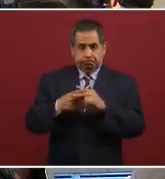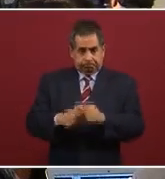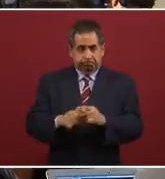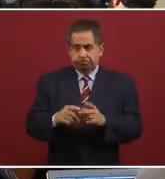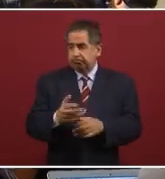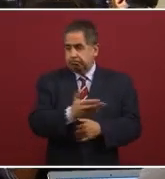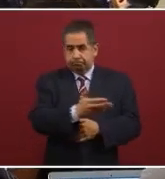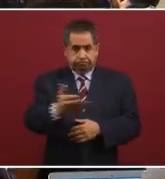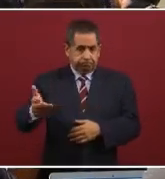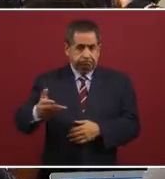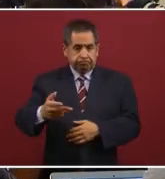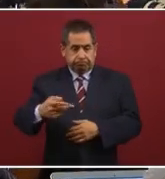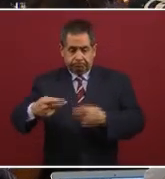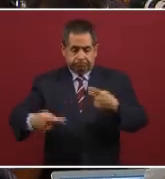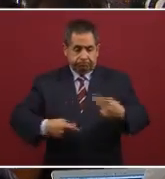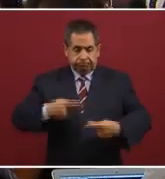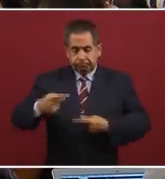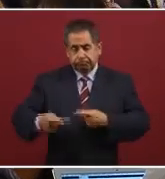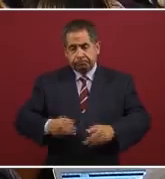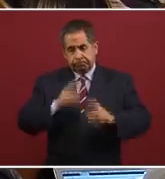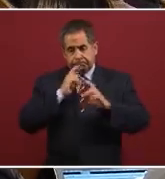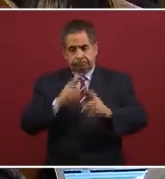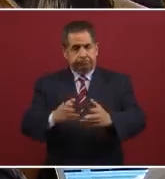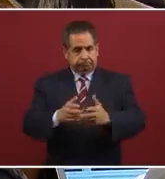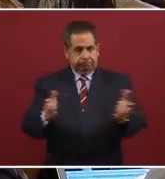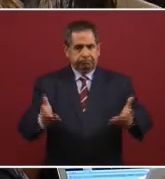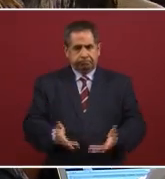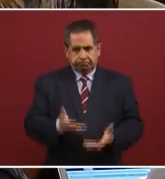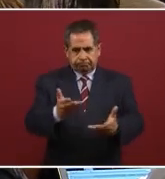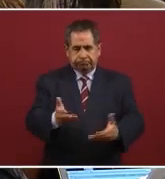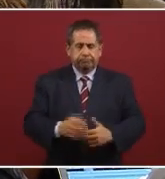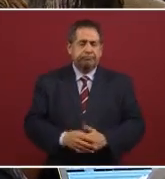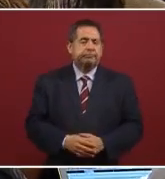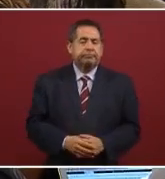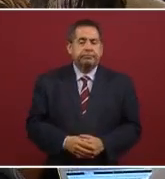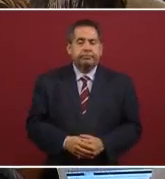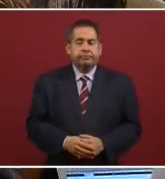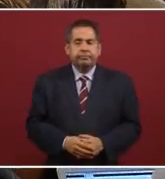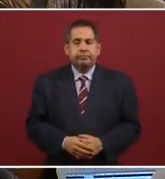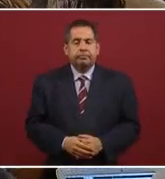sesión de preguntas y respuestas.